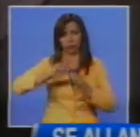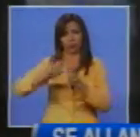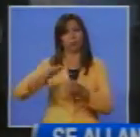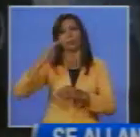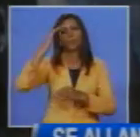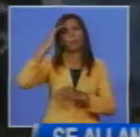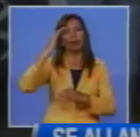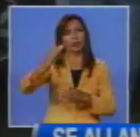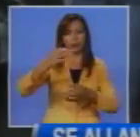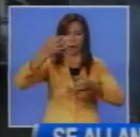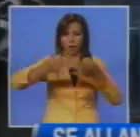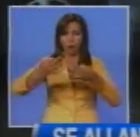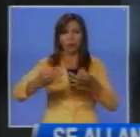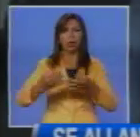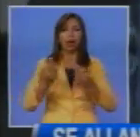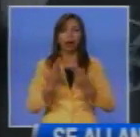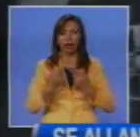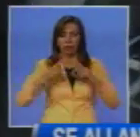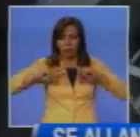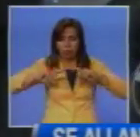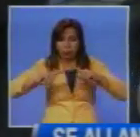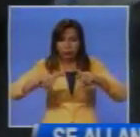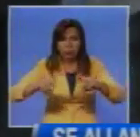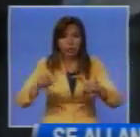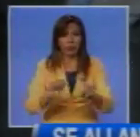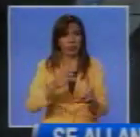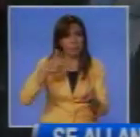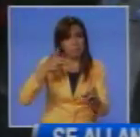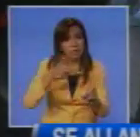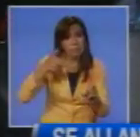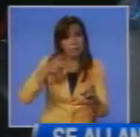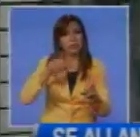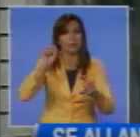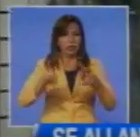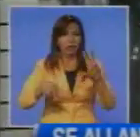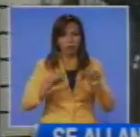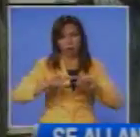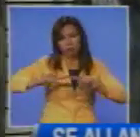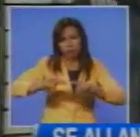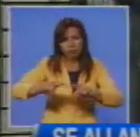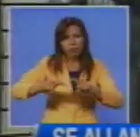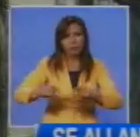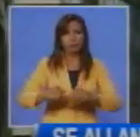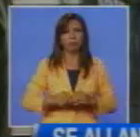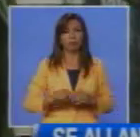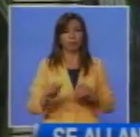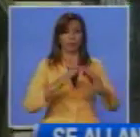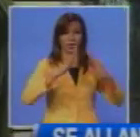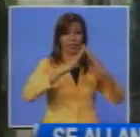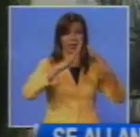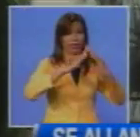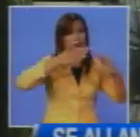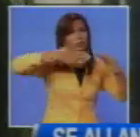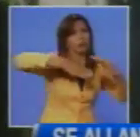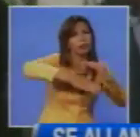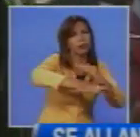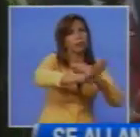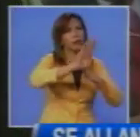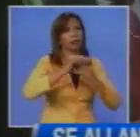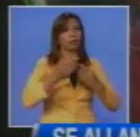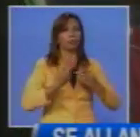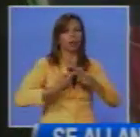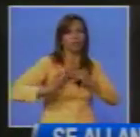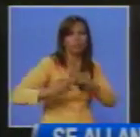para determinar si han sido utilizadas o no en casos de muertes violentas. Una de las viviendas allanadas servía además como